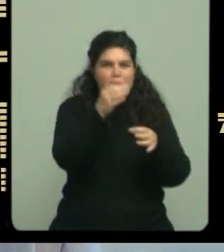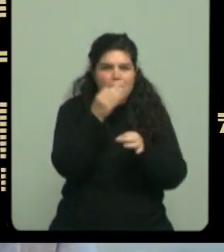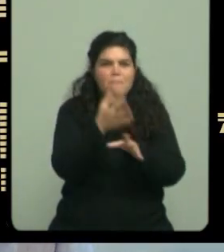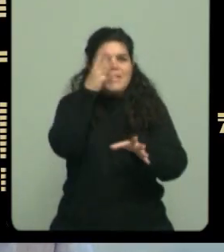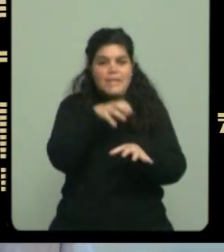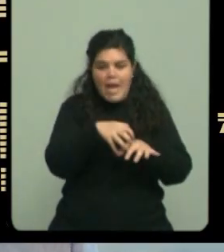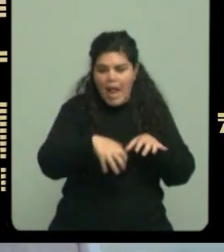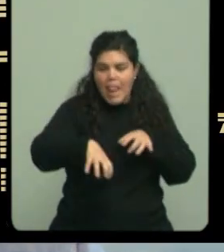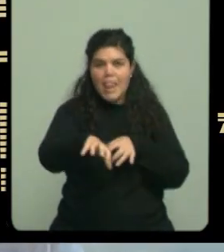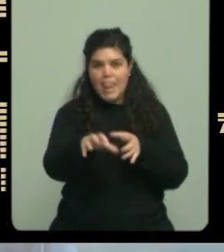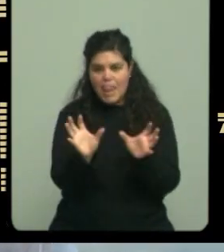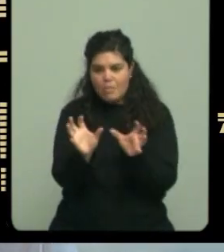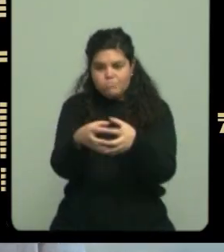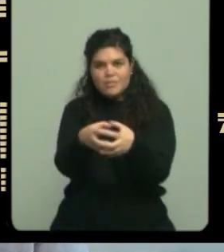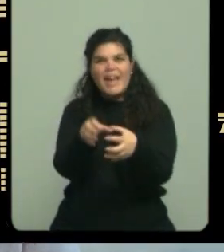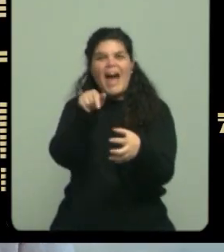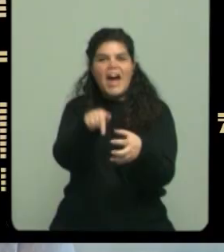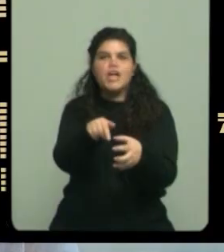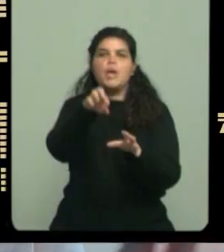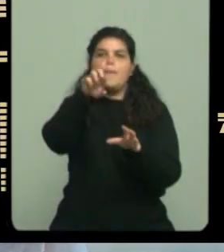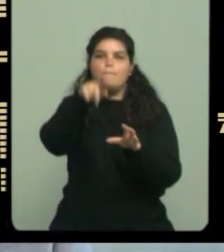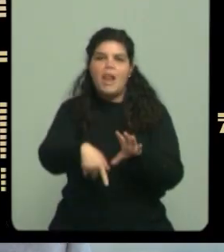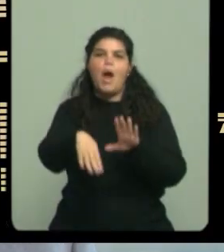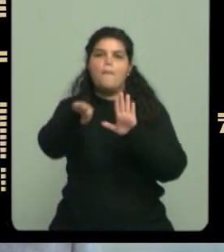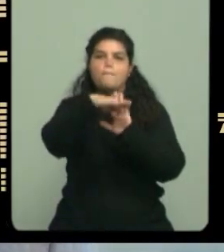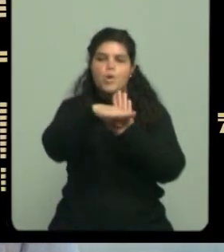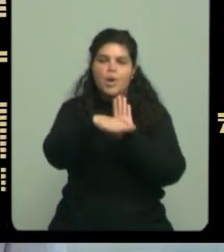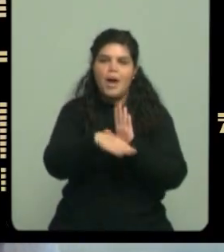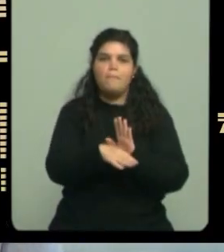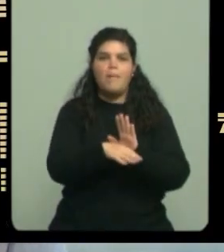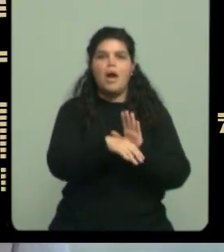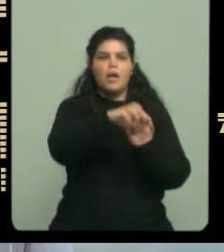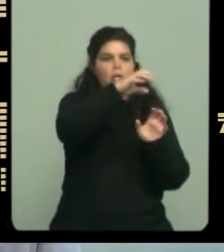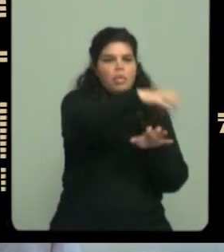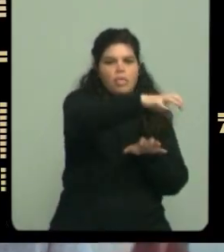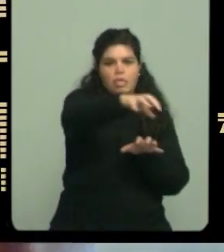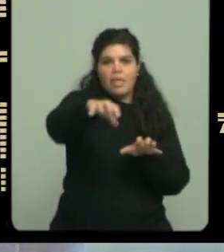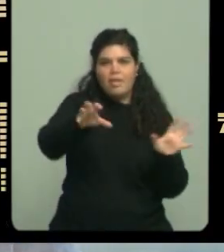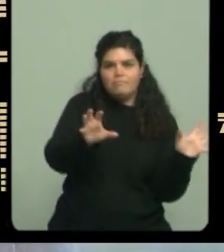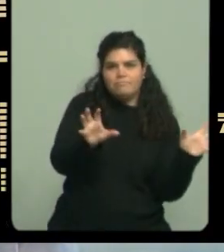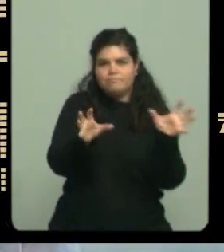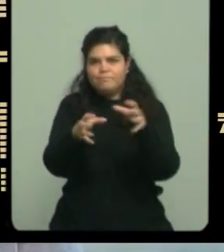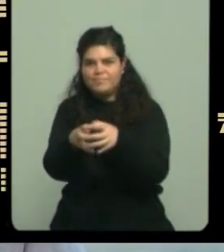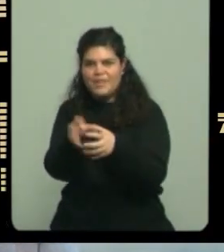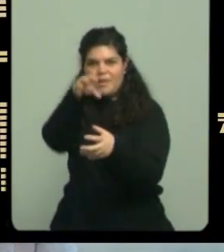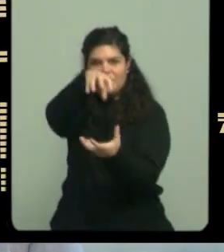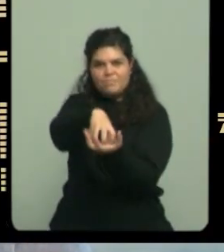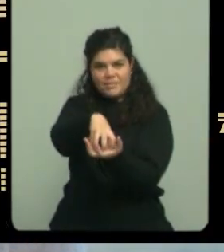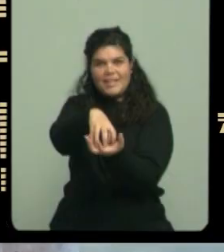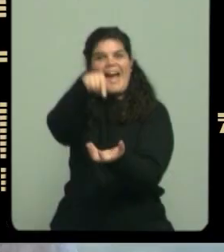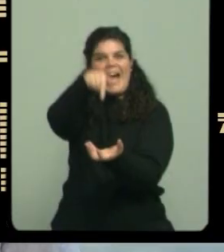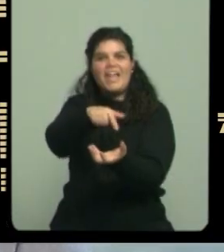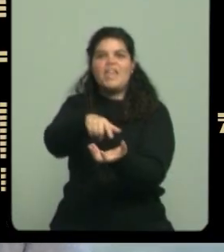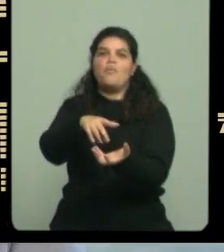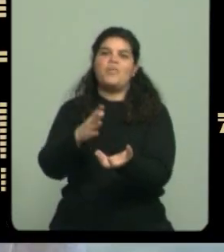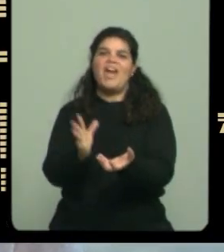lo que se hizo fue nuclear todos los programas, todas las áreas que trabajaban políticas de género, se nucleó en una dirección, ya que se